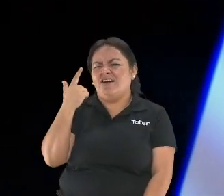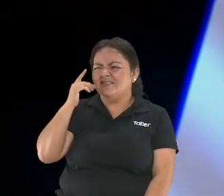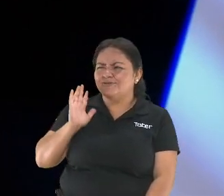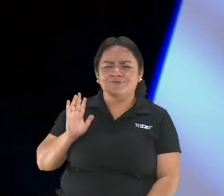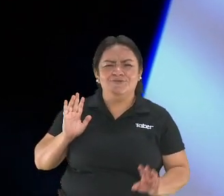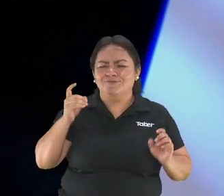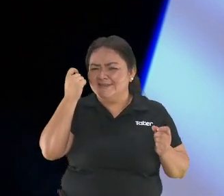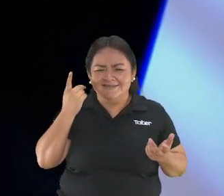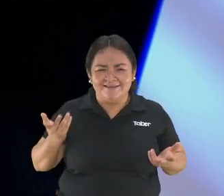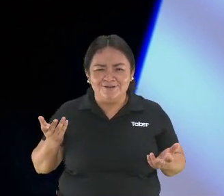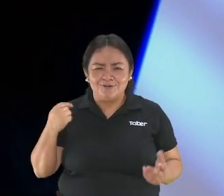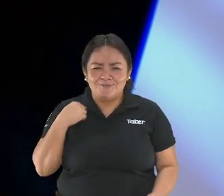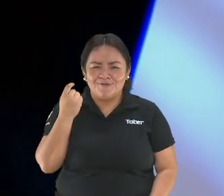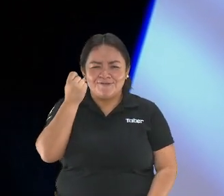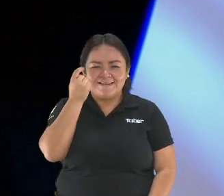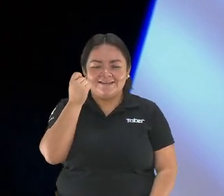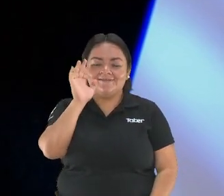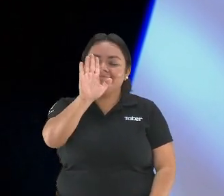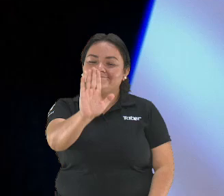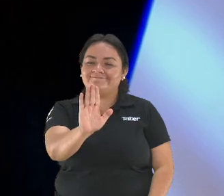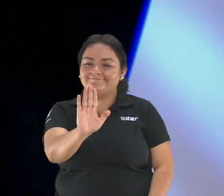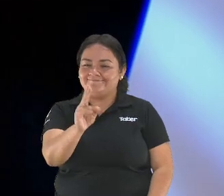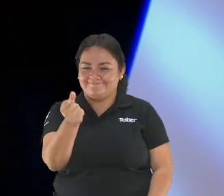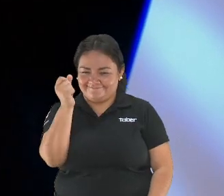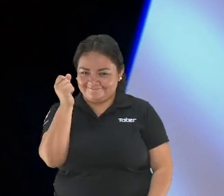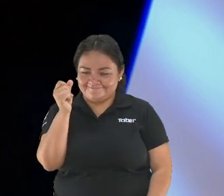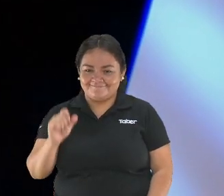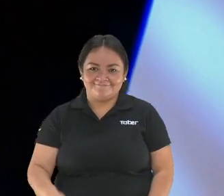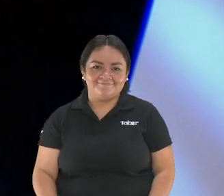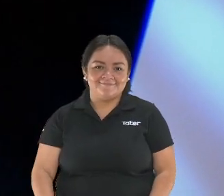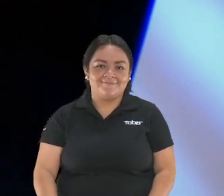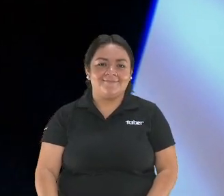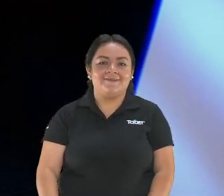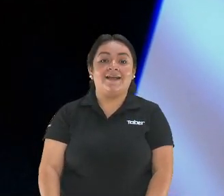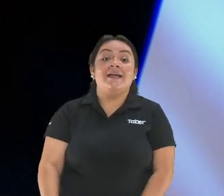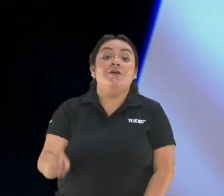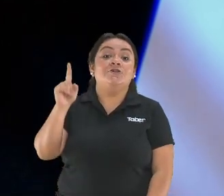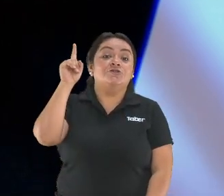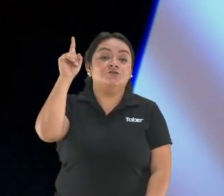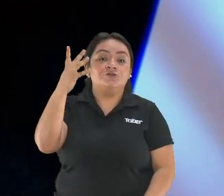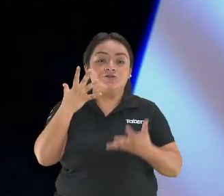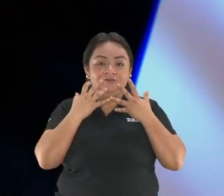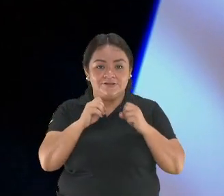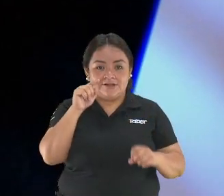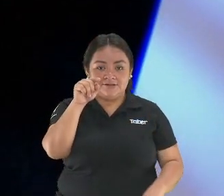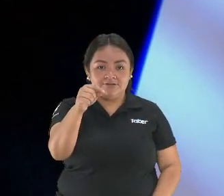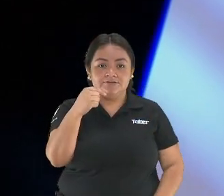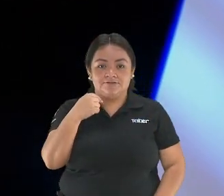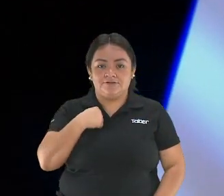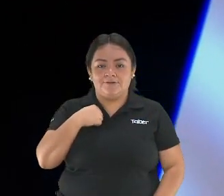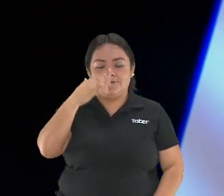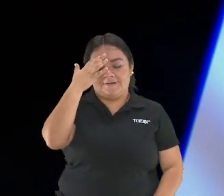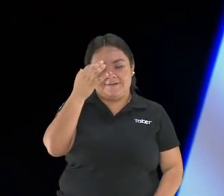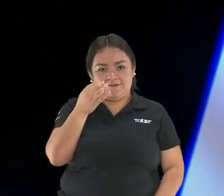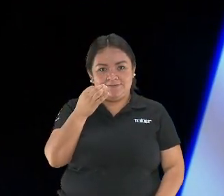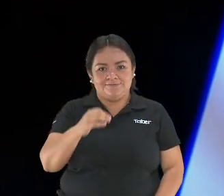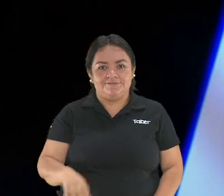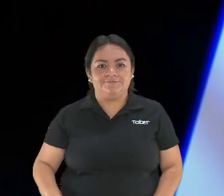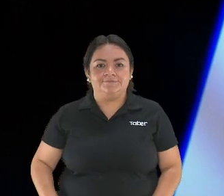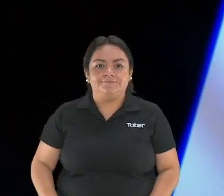pastor y yo cómo voy a comprender esto es sencillo en lo que dios quiere que usted y yo creamos